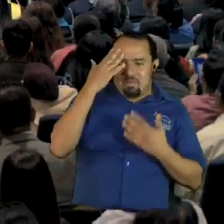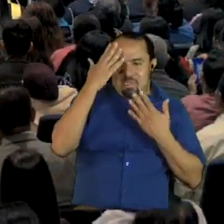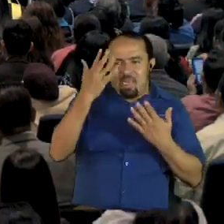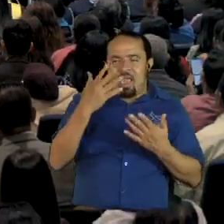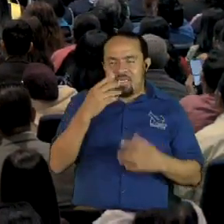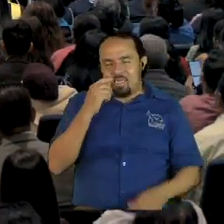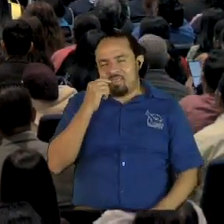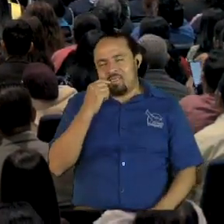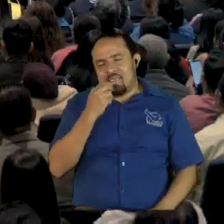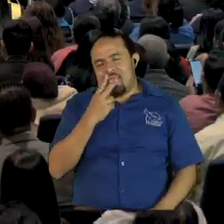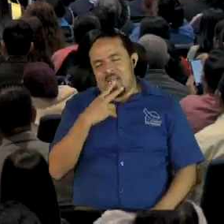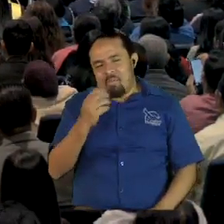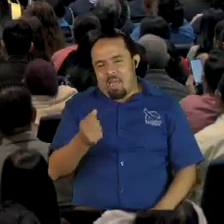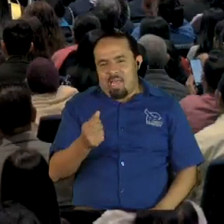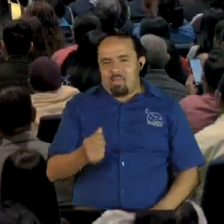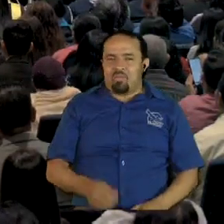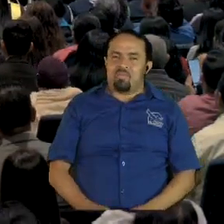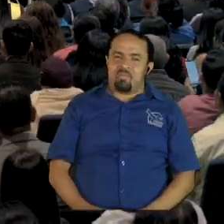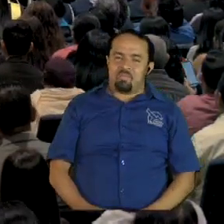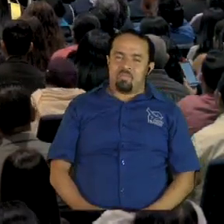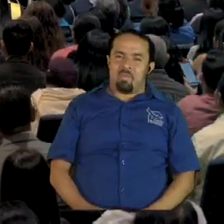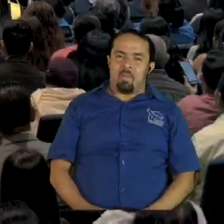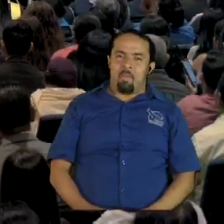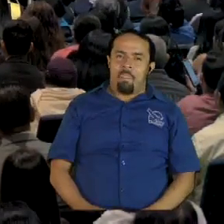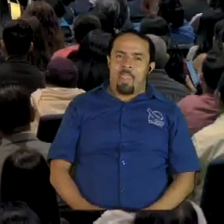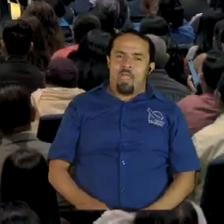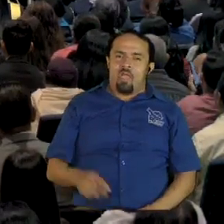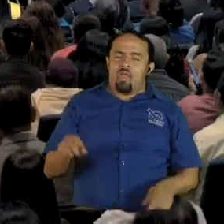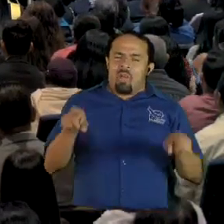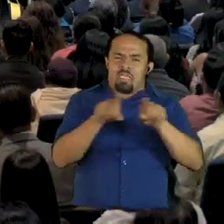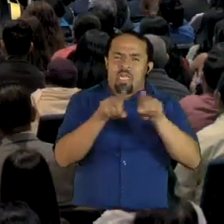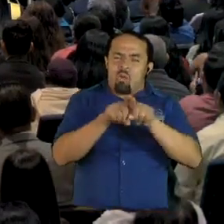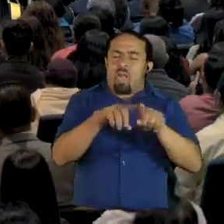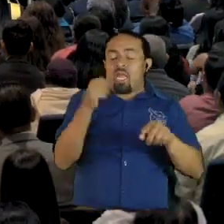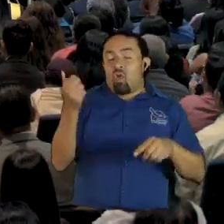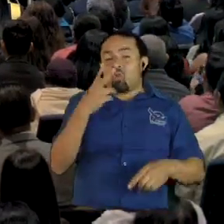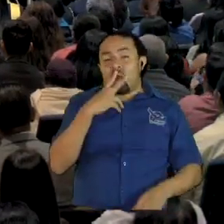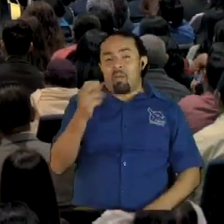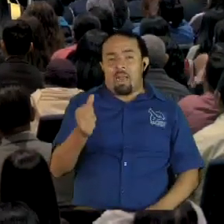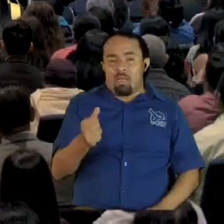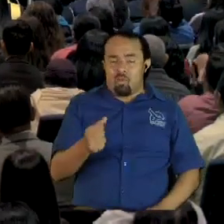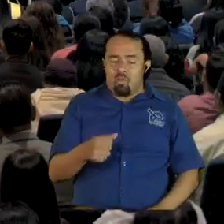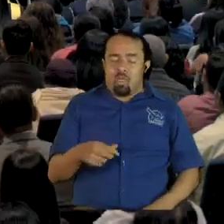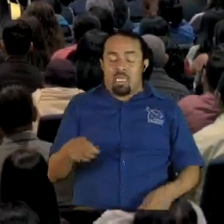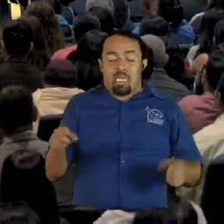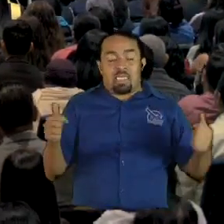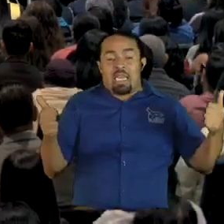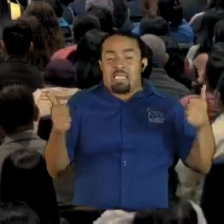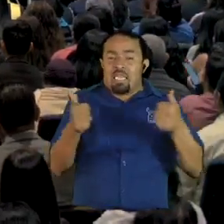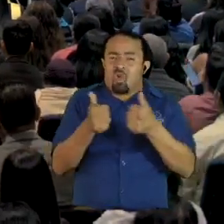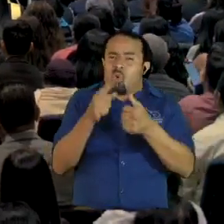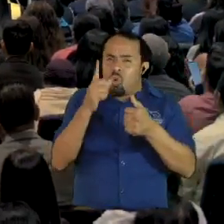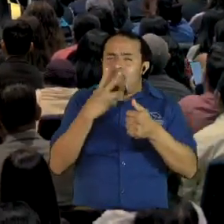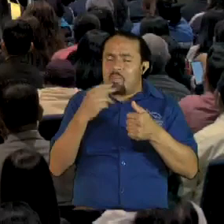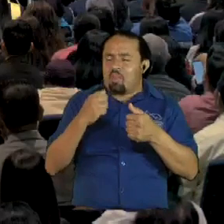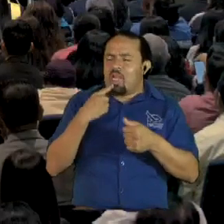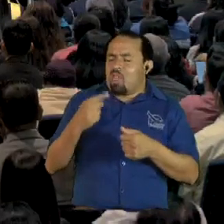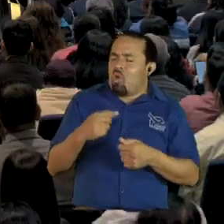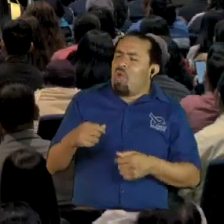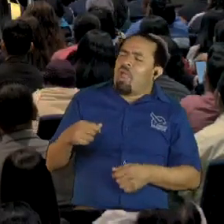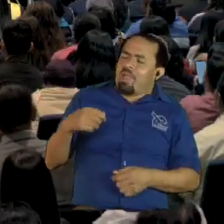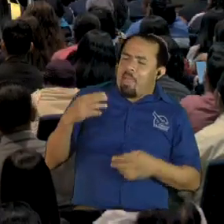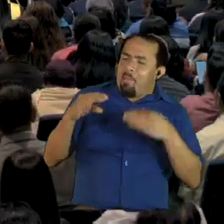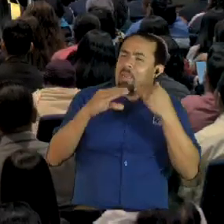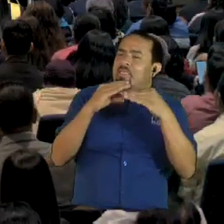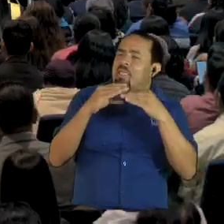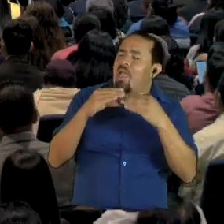Tampoco va a ser tan grosero, ¿va? Como un hermano que terminó de predicar y alguien que fue edificado se le acercó y le dijo, hermano, qué mensaje más lindo.